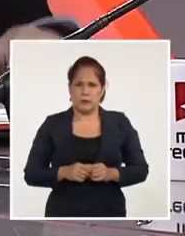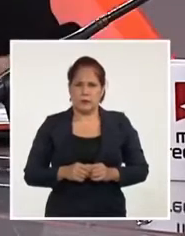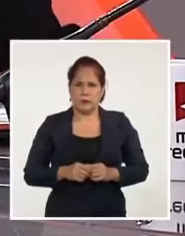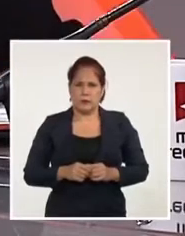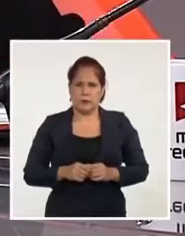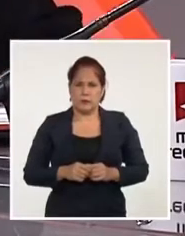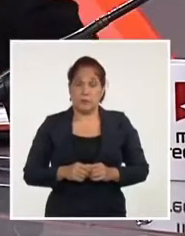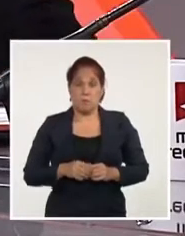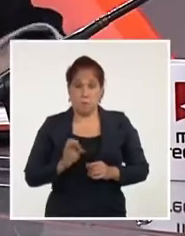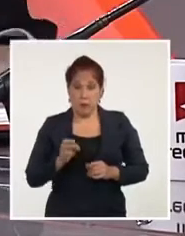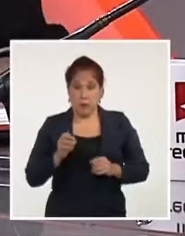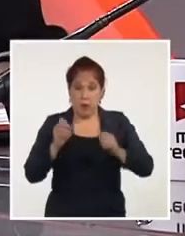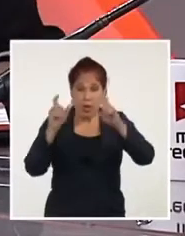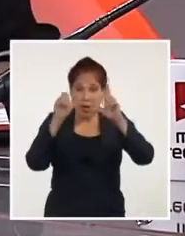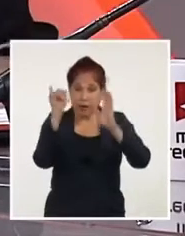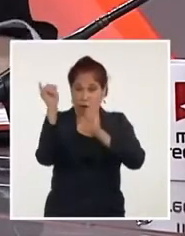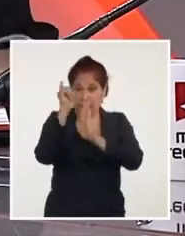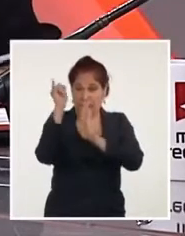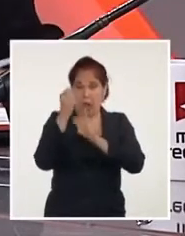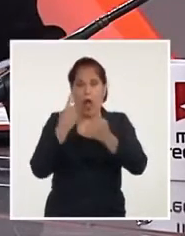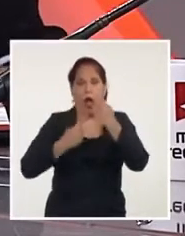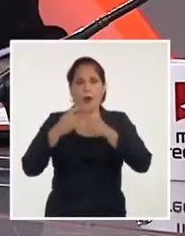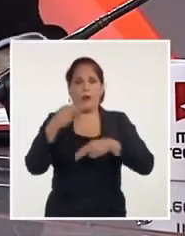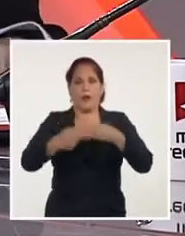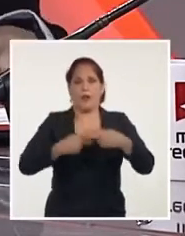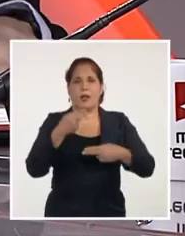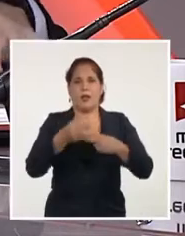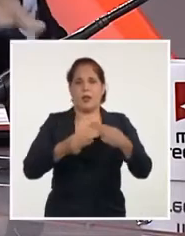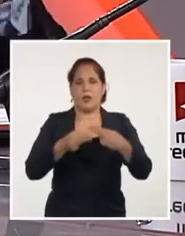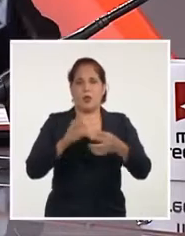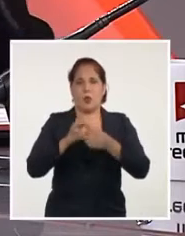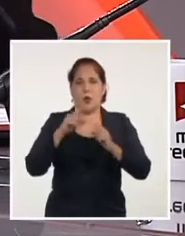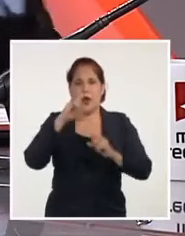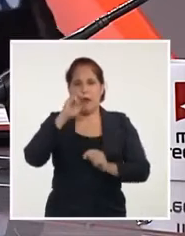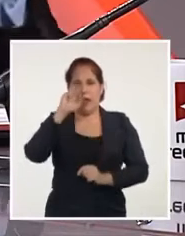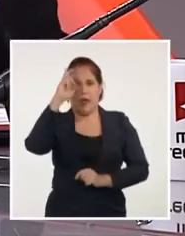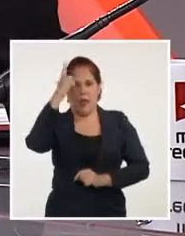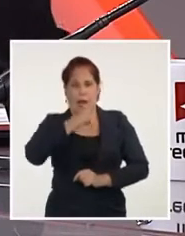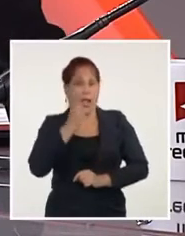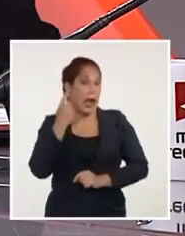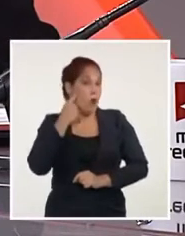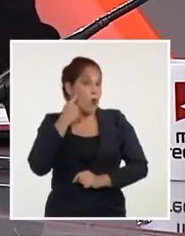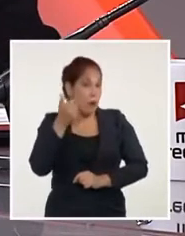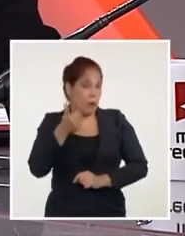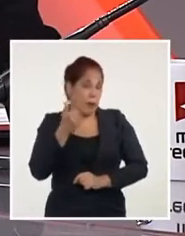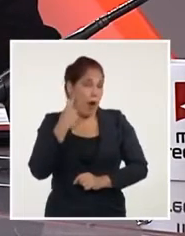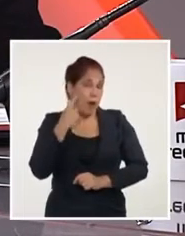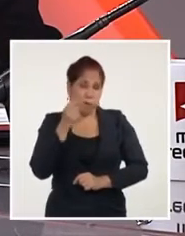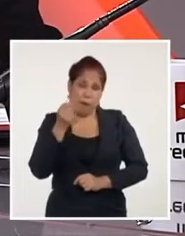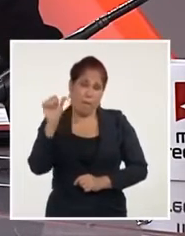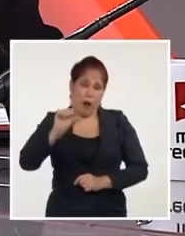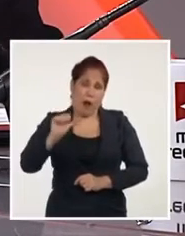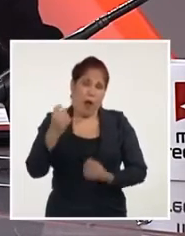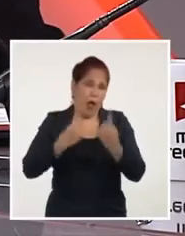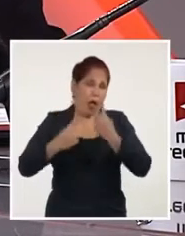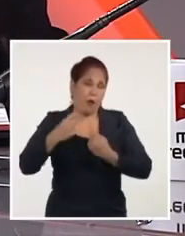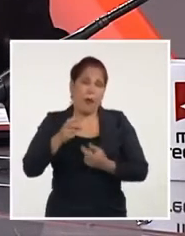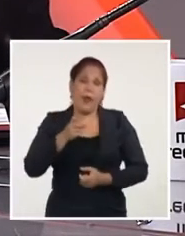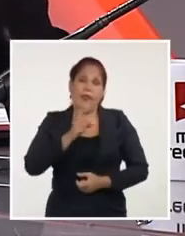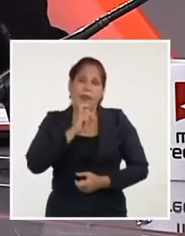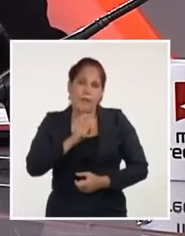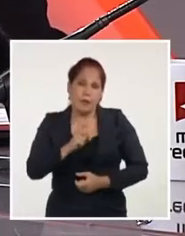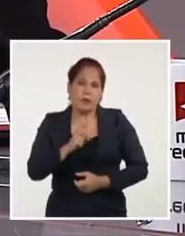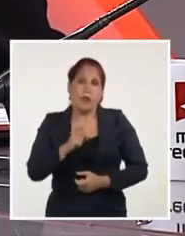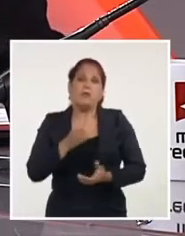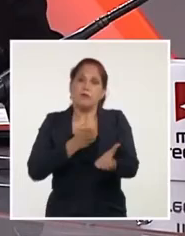Bueno, esta es parte de algo que ocurrió en La Guinera el otro día. Y si escucharon bien, el audio puede haber tenido eso, pero es una directa